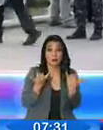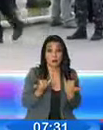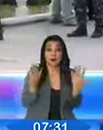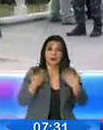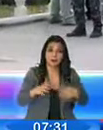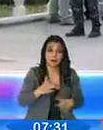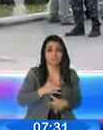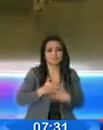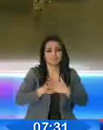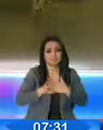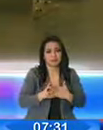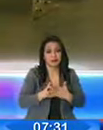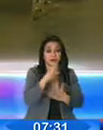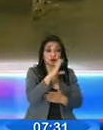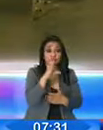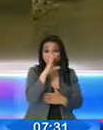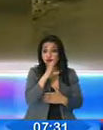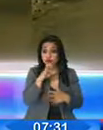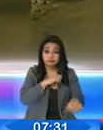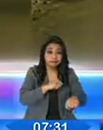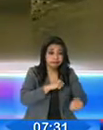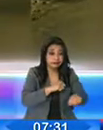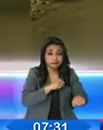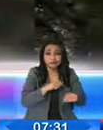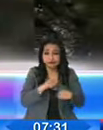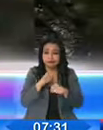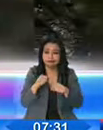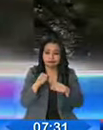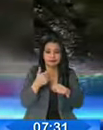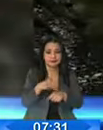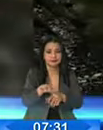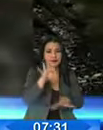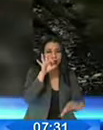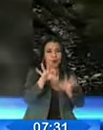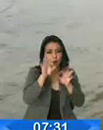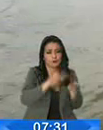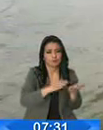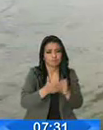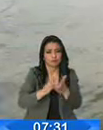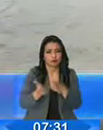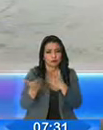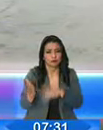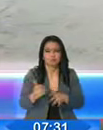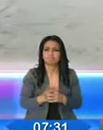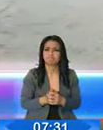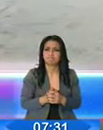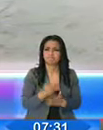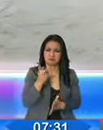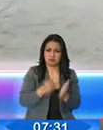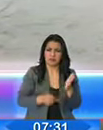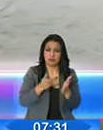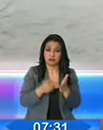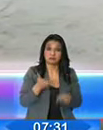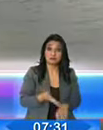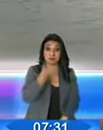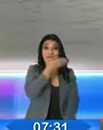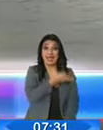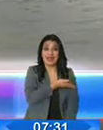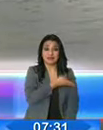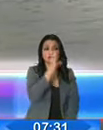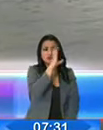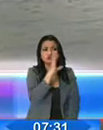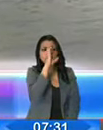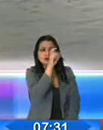de esas operaciones de rescate, fueron encontrados fallecidos. Participaban en la búsqueda y localización de un